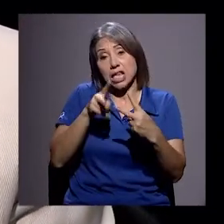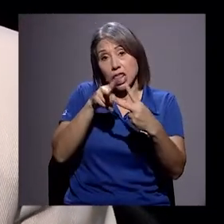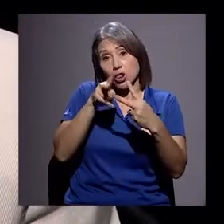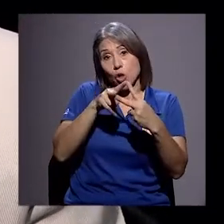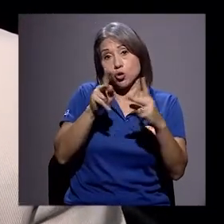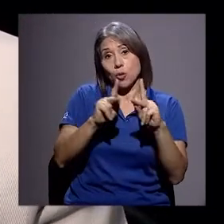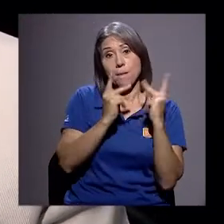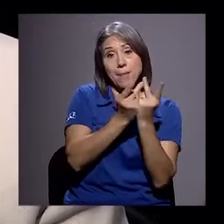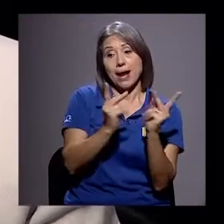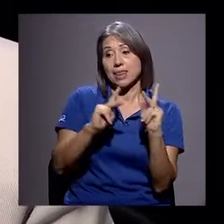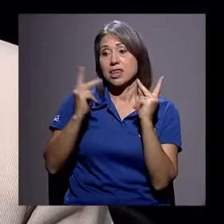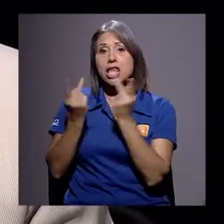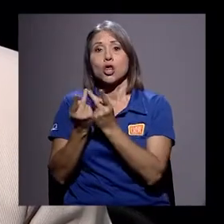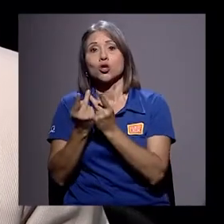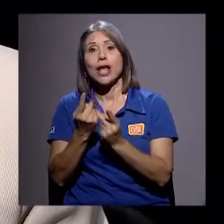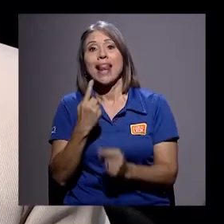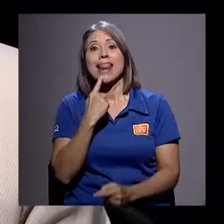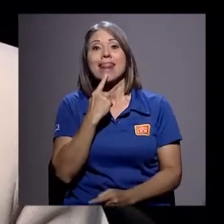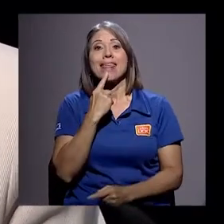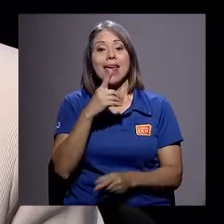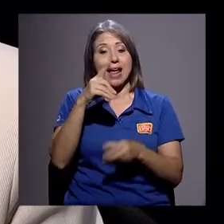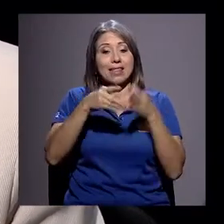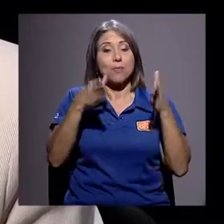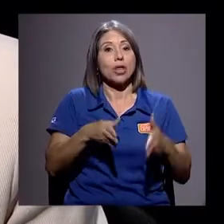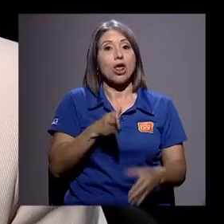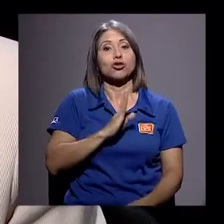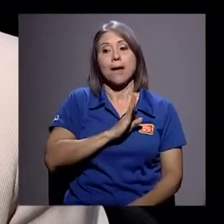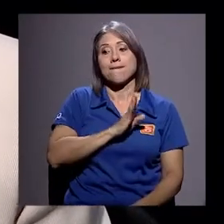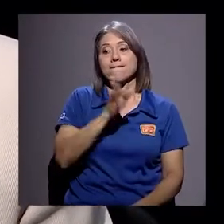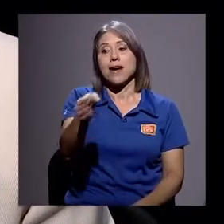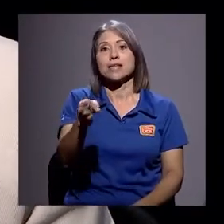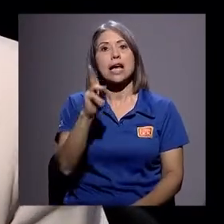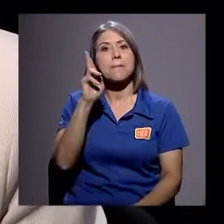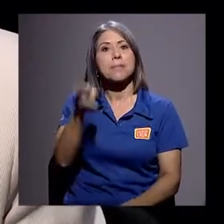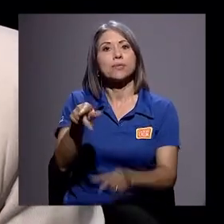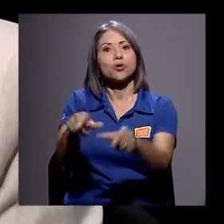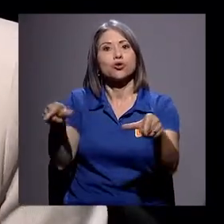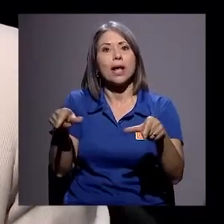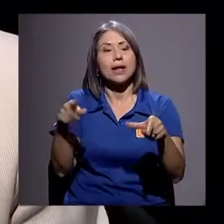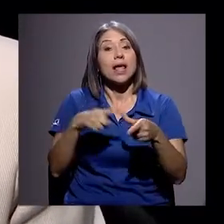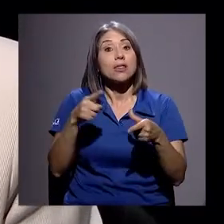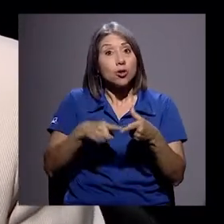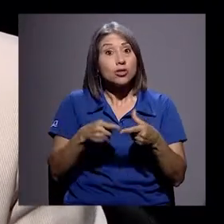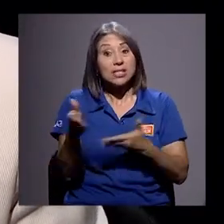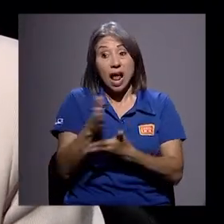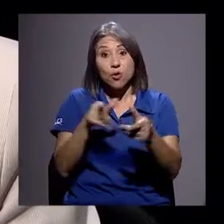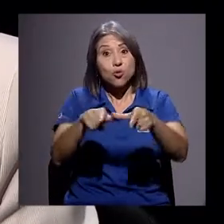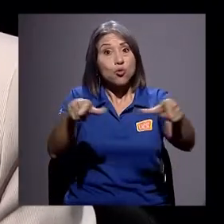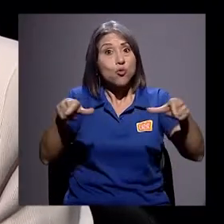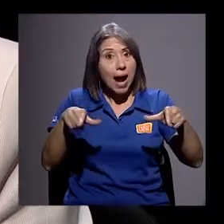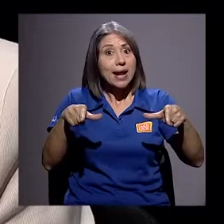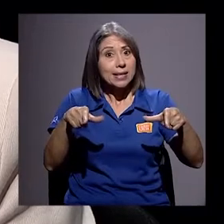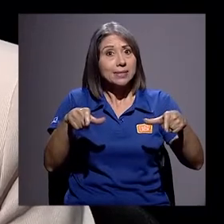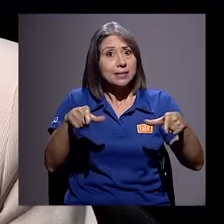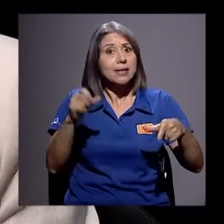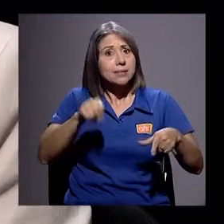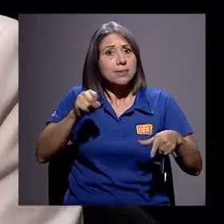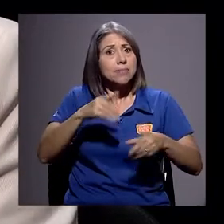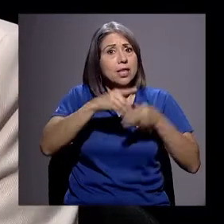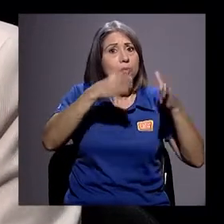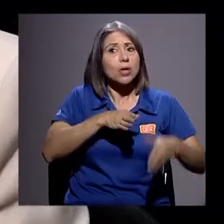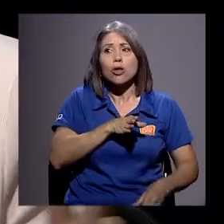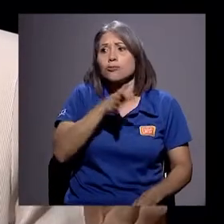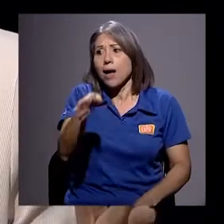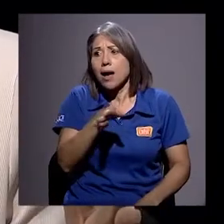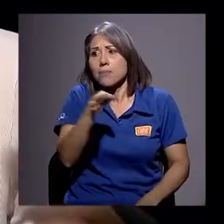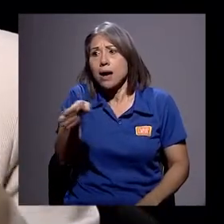diputados para ir a la misma zona entonces zonas que tienen diputados que van cada cierto tiempo allá a conversar con la gente y hay